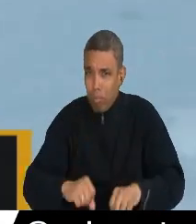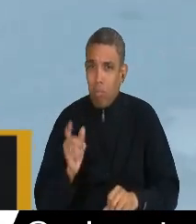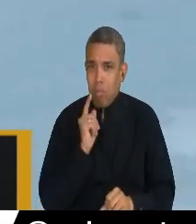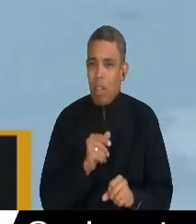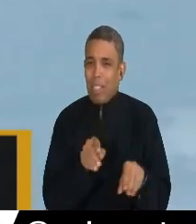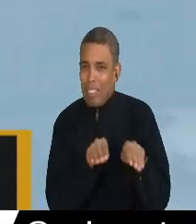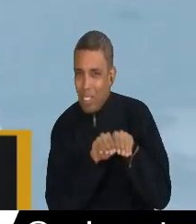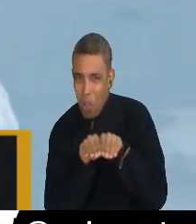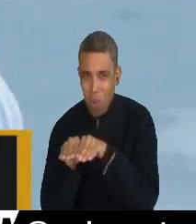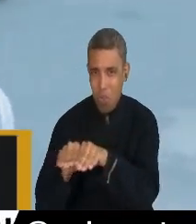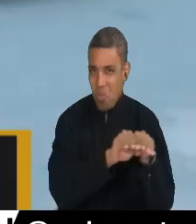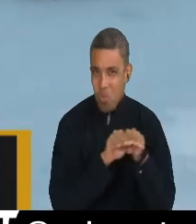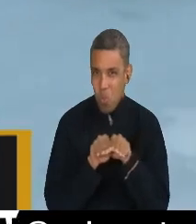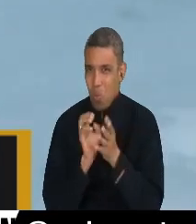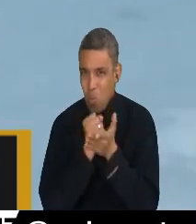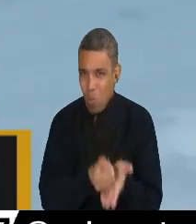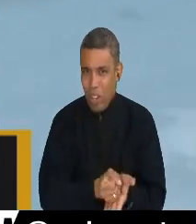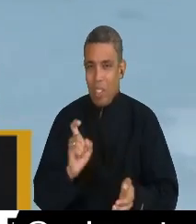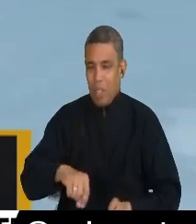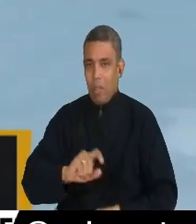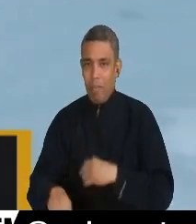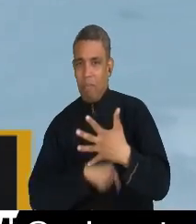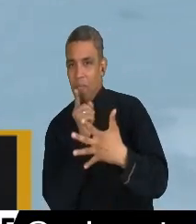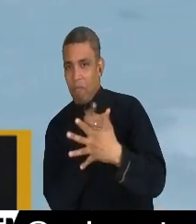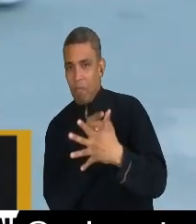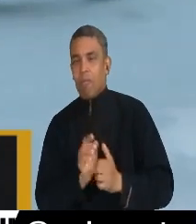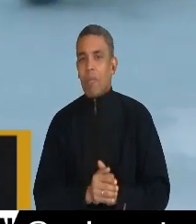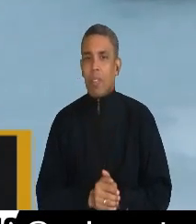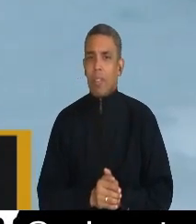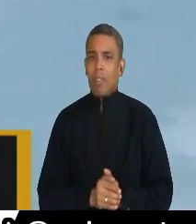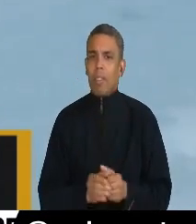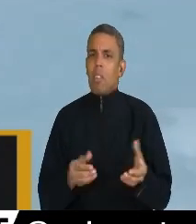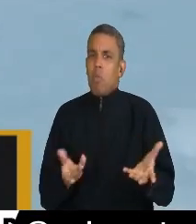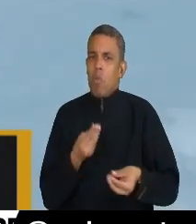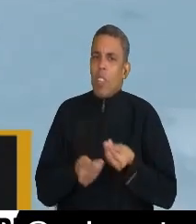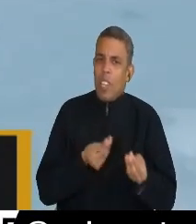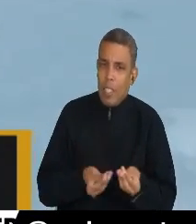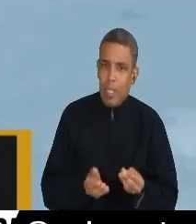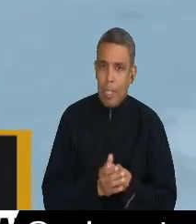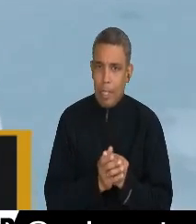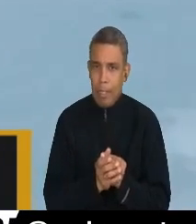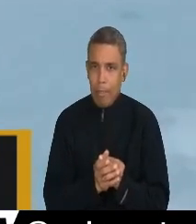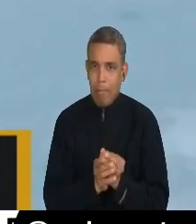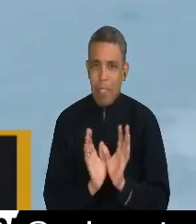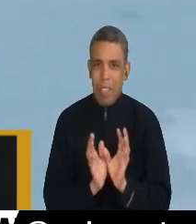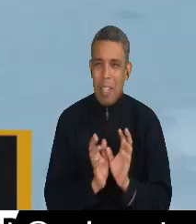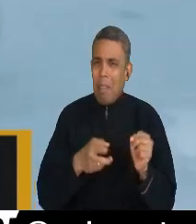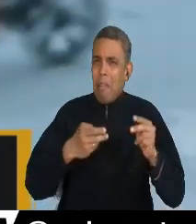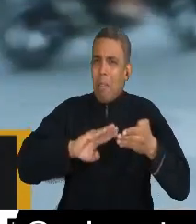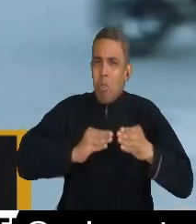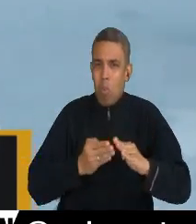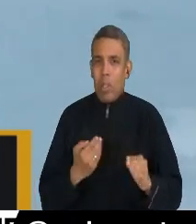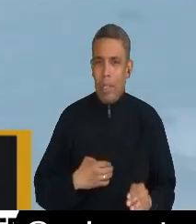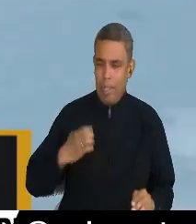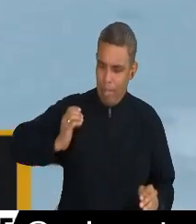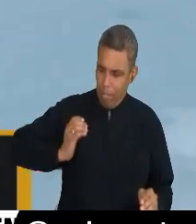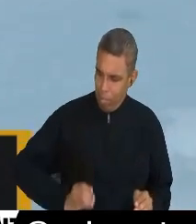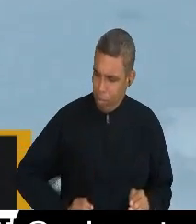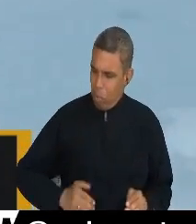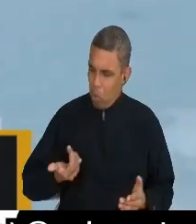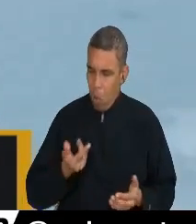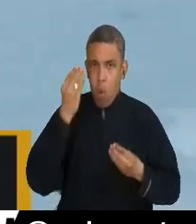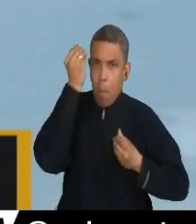con la agenda política. Y quinto, debemos trabajar en la construcción de un nuevo ciudadano, de un mejor ciudadano para un mejor